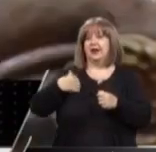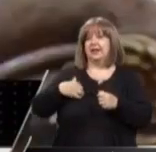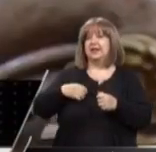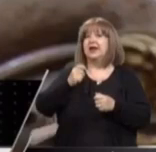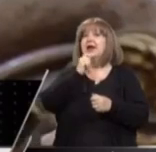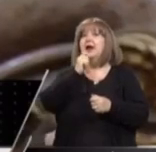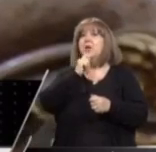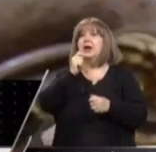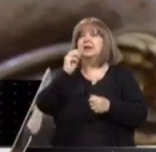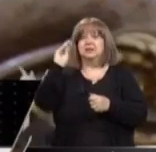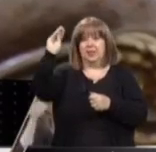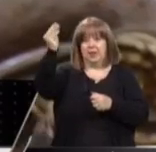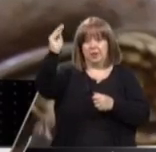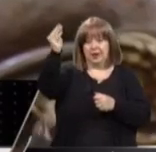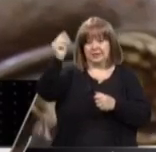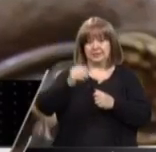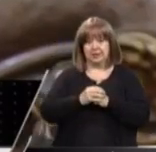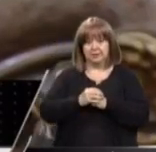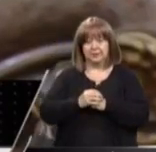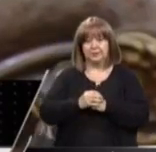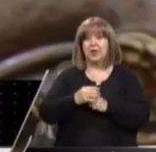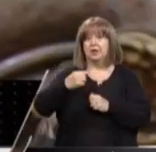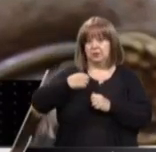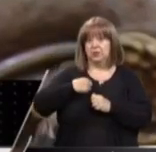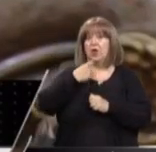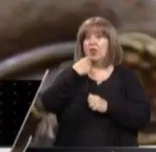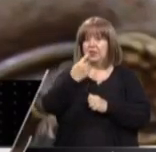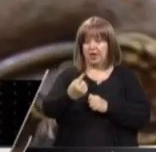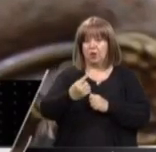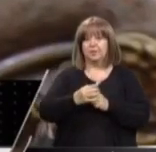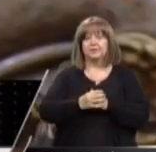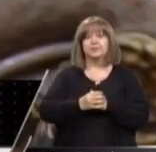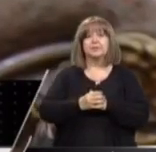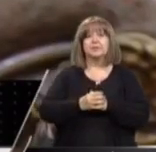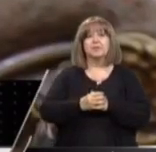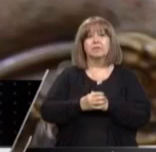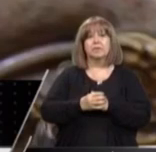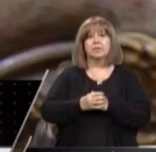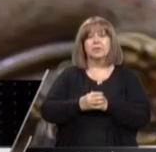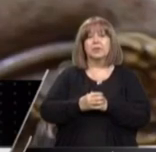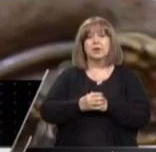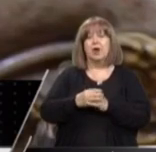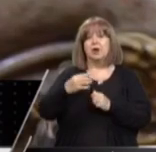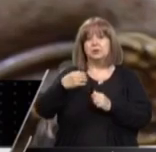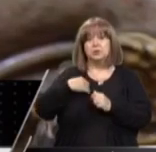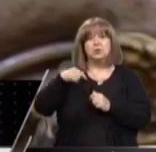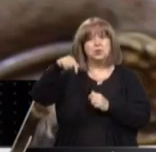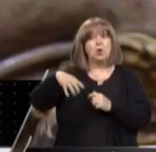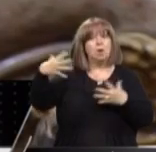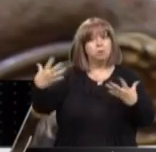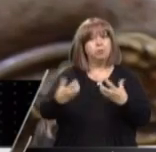hoje é a retomada de uma relação que nunca deveria ter